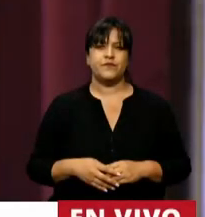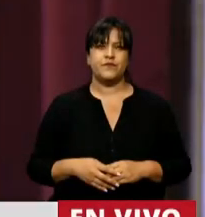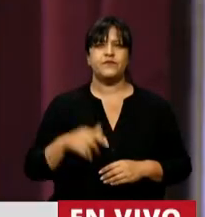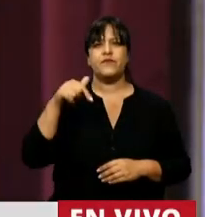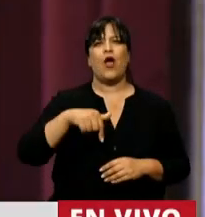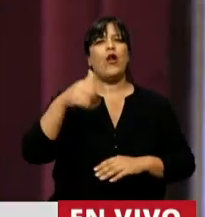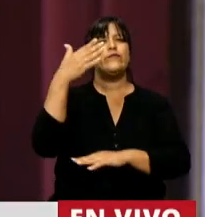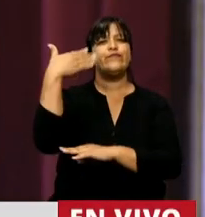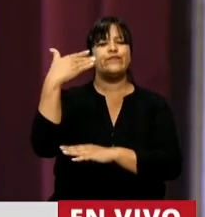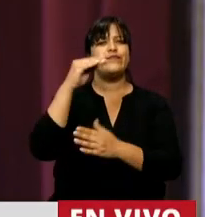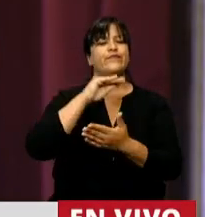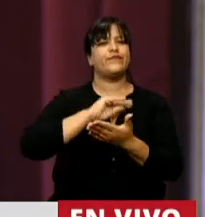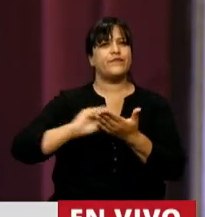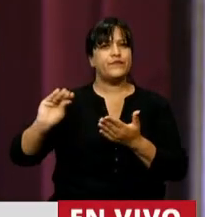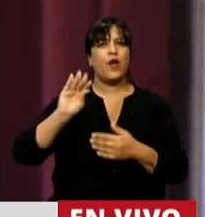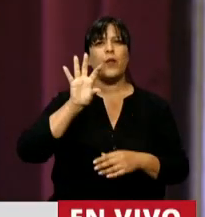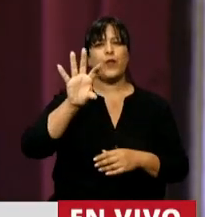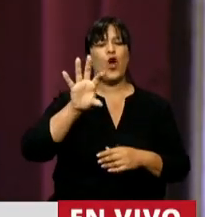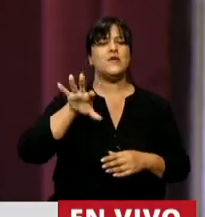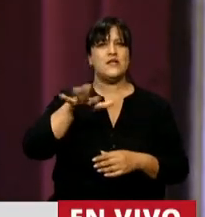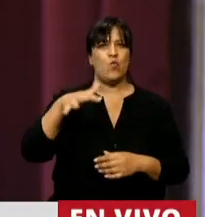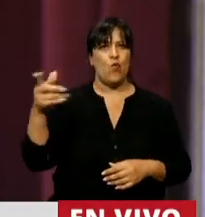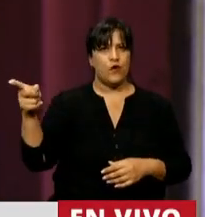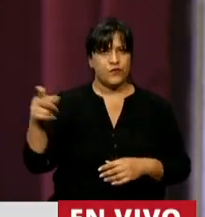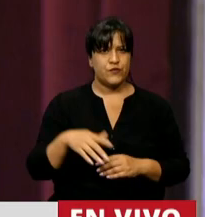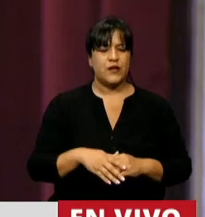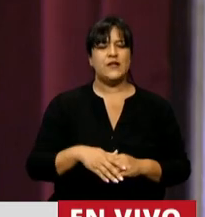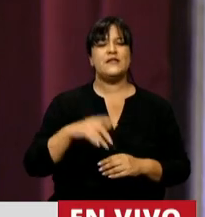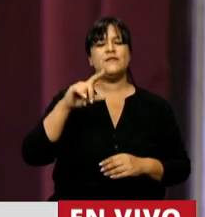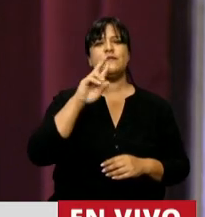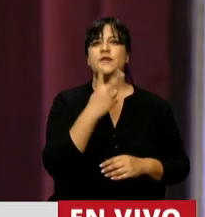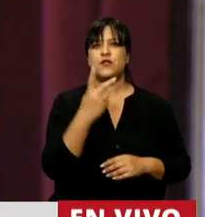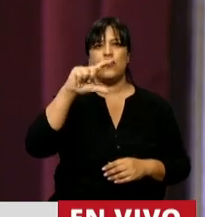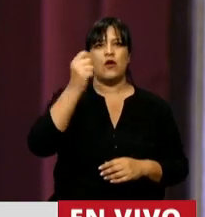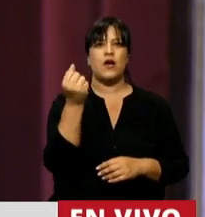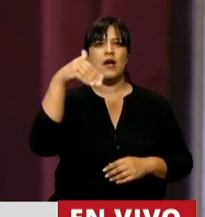Tiene la palabra el diputado por la provincia de Buenos Aires, Javier Campos.